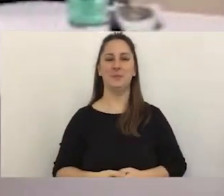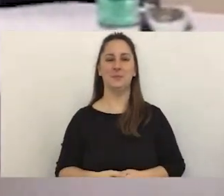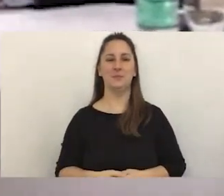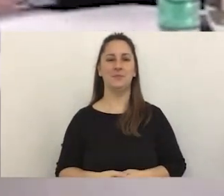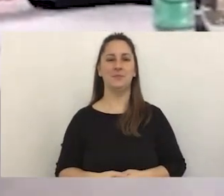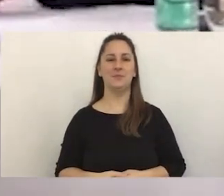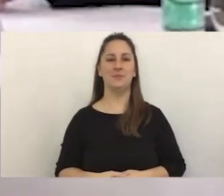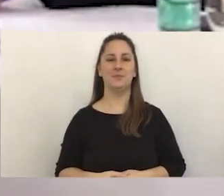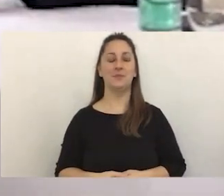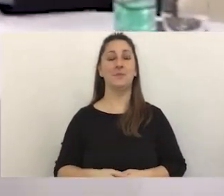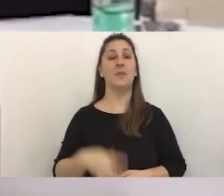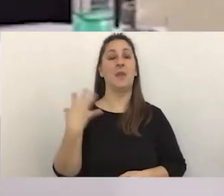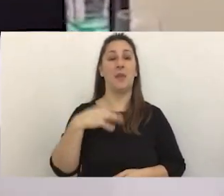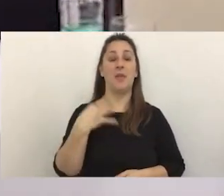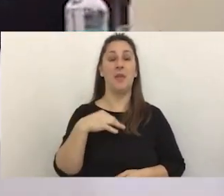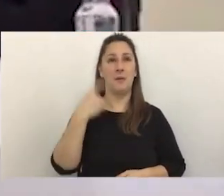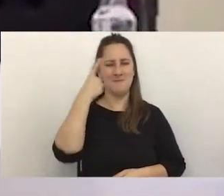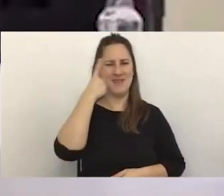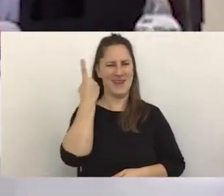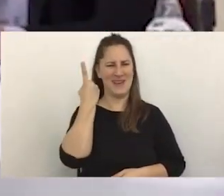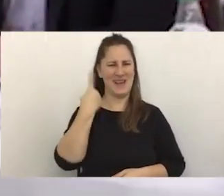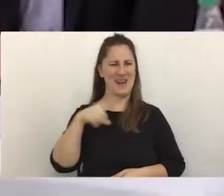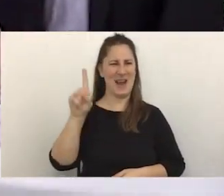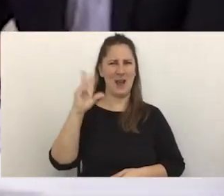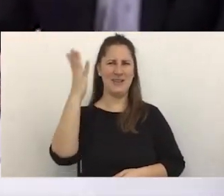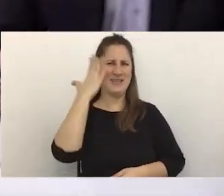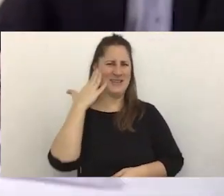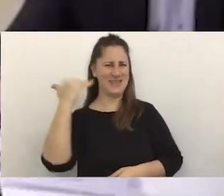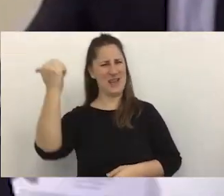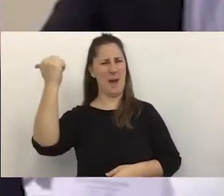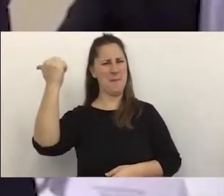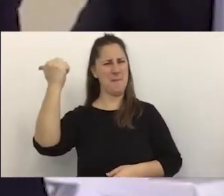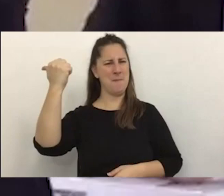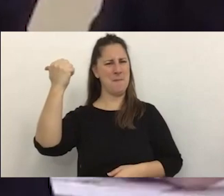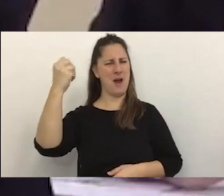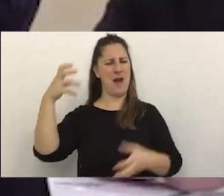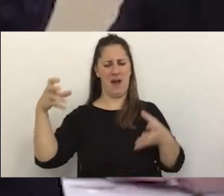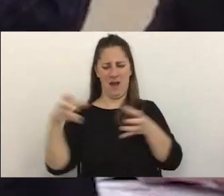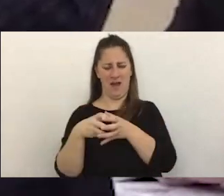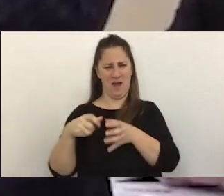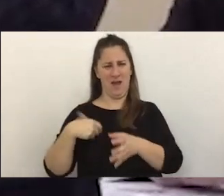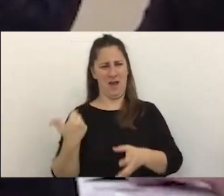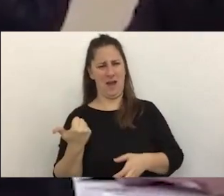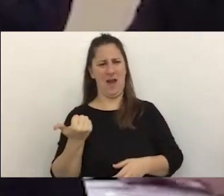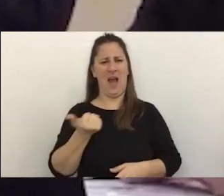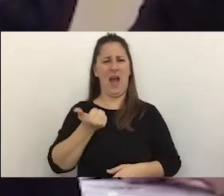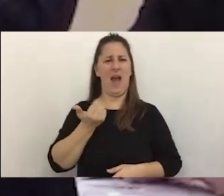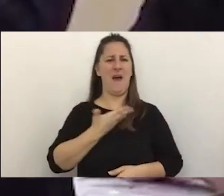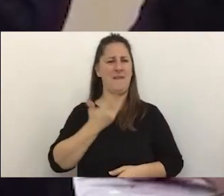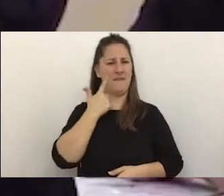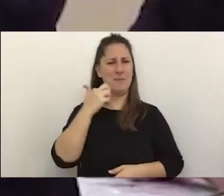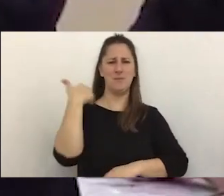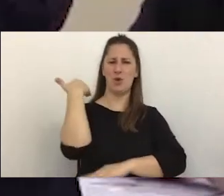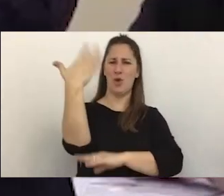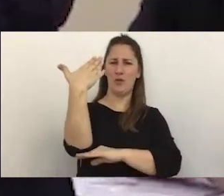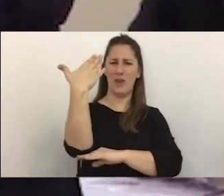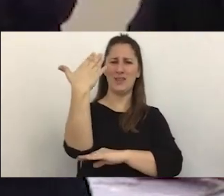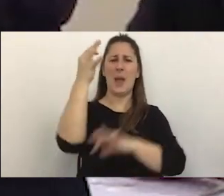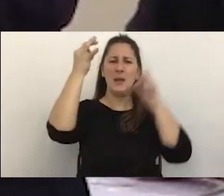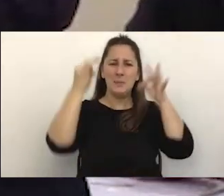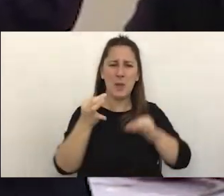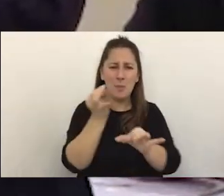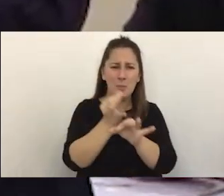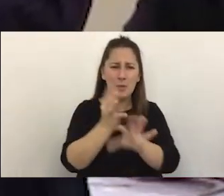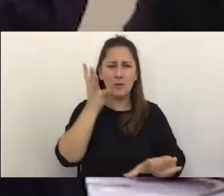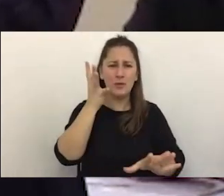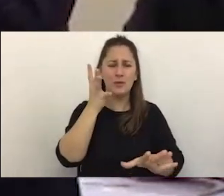Debo reconocerles que es raro que te convoquen desde la AFIP a dar una conferencia a los especialistas en Derecho de Familia como